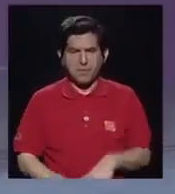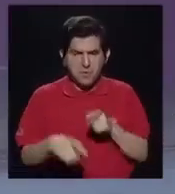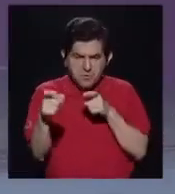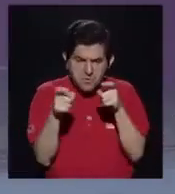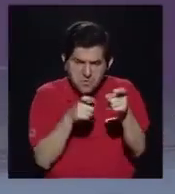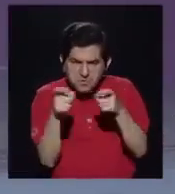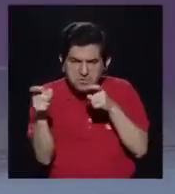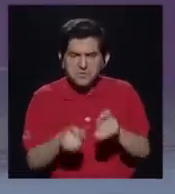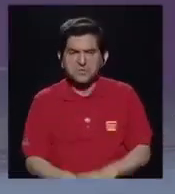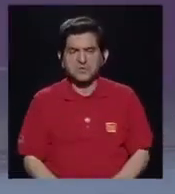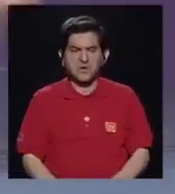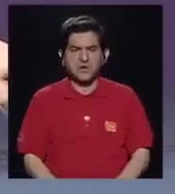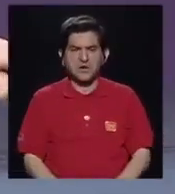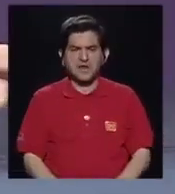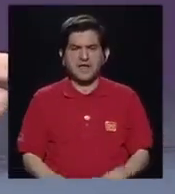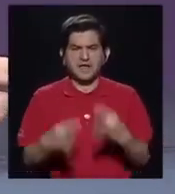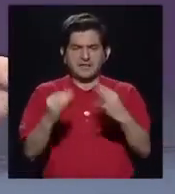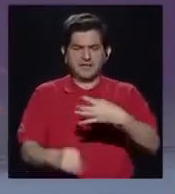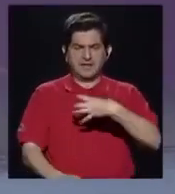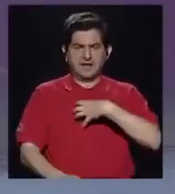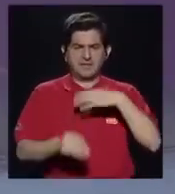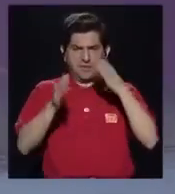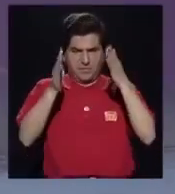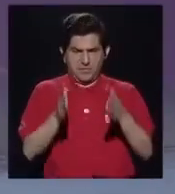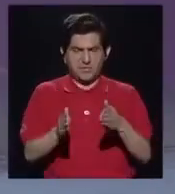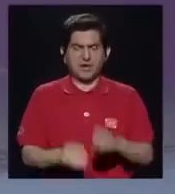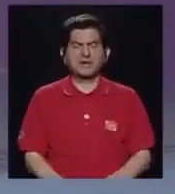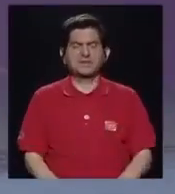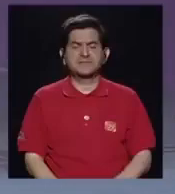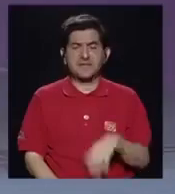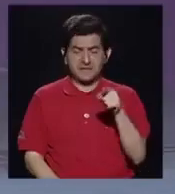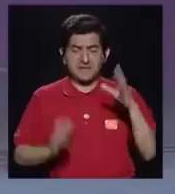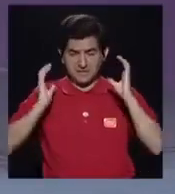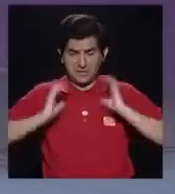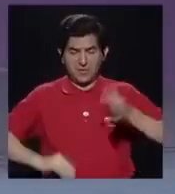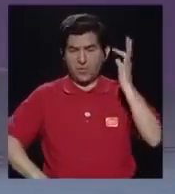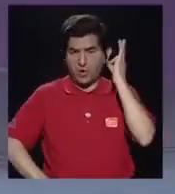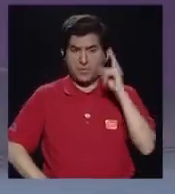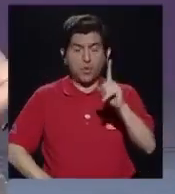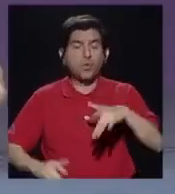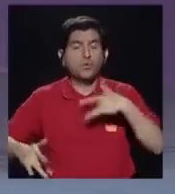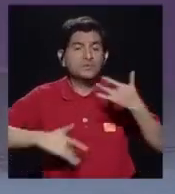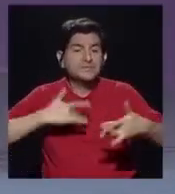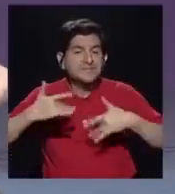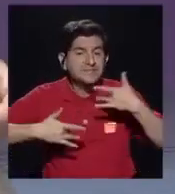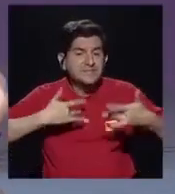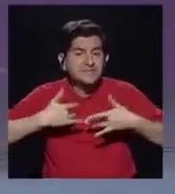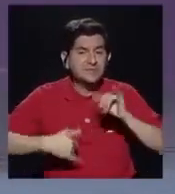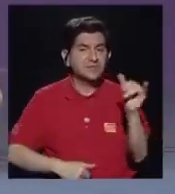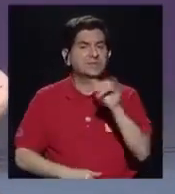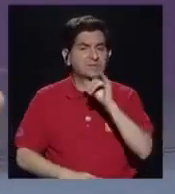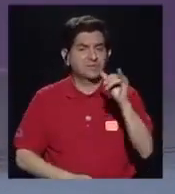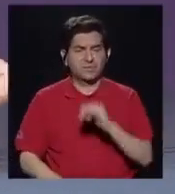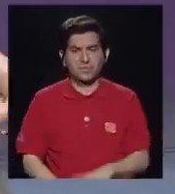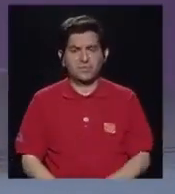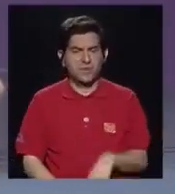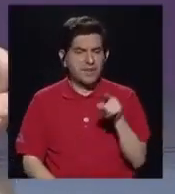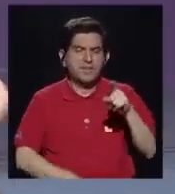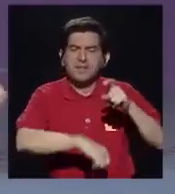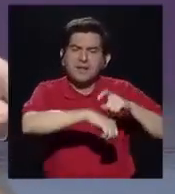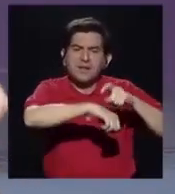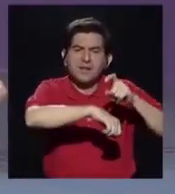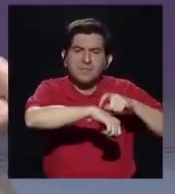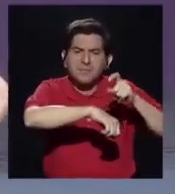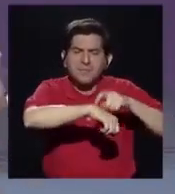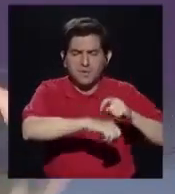la dominación en la dueñidad sobre el cuerpo femenino es como un síntoma de esa de ese